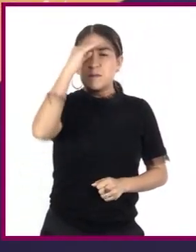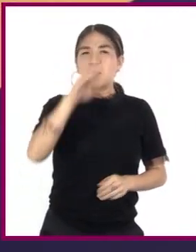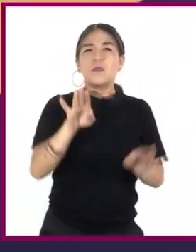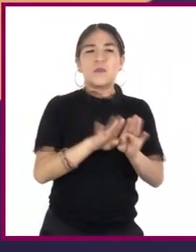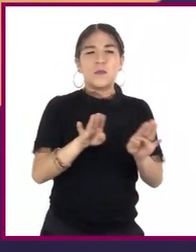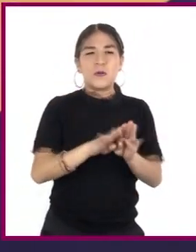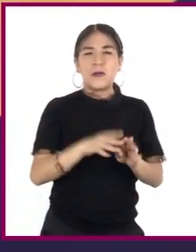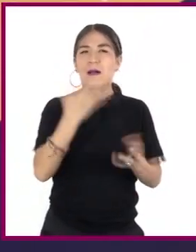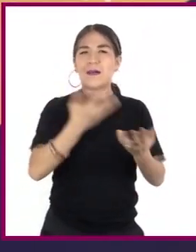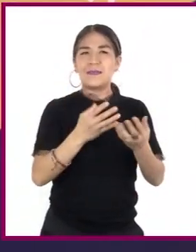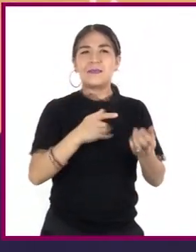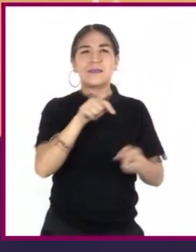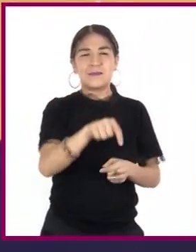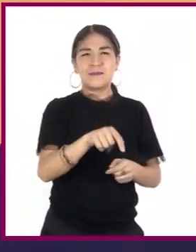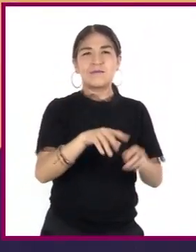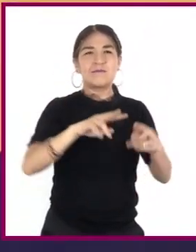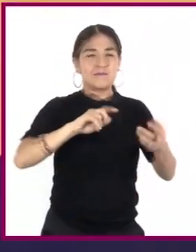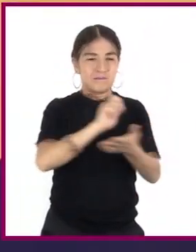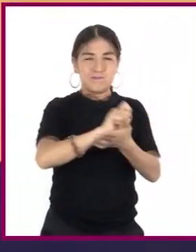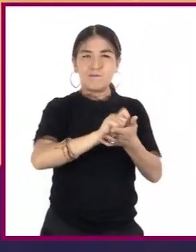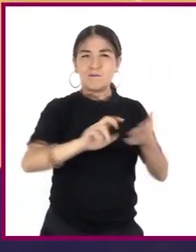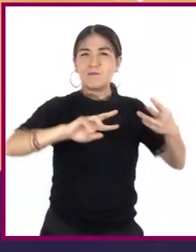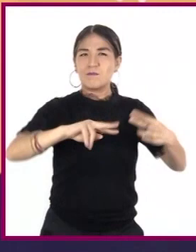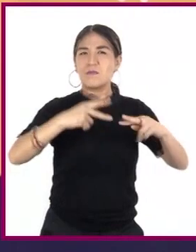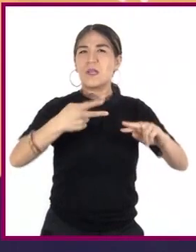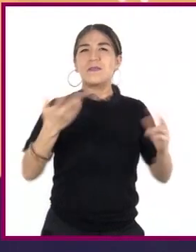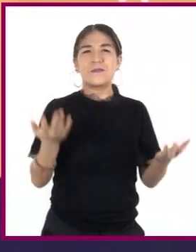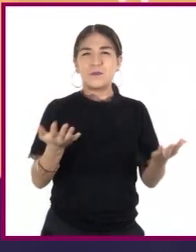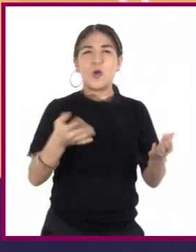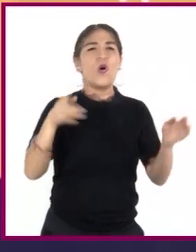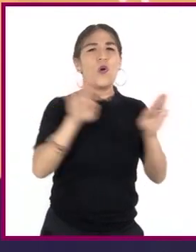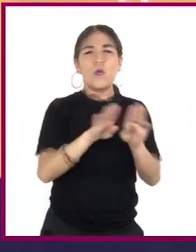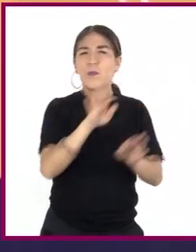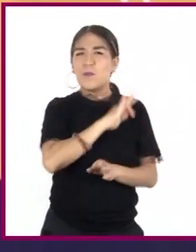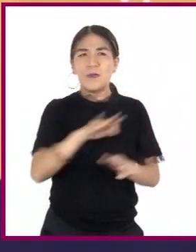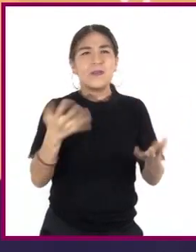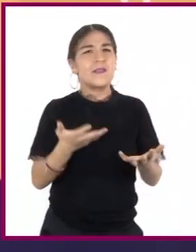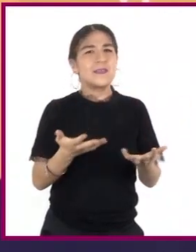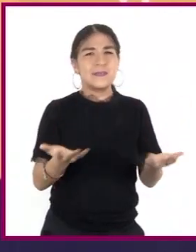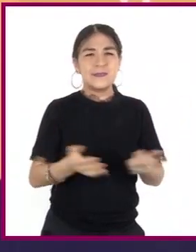manera de hacer esta conversión? ¿Cómo lo podemos hacer?